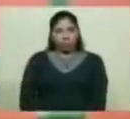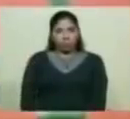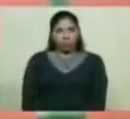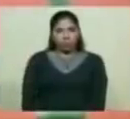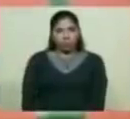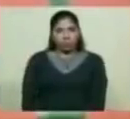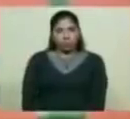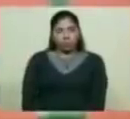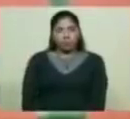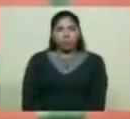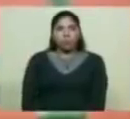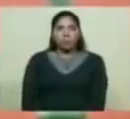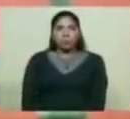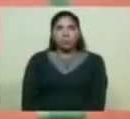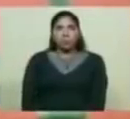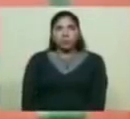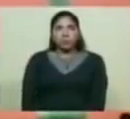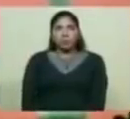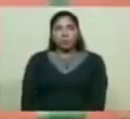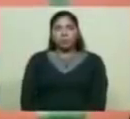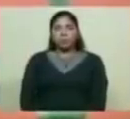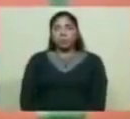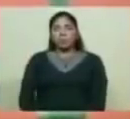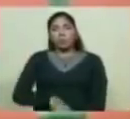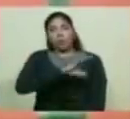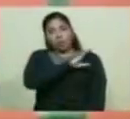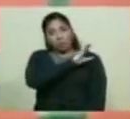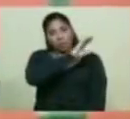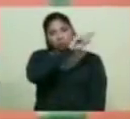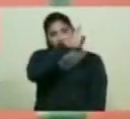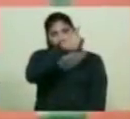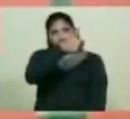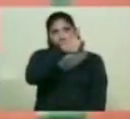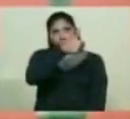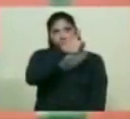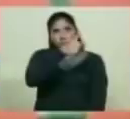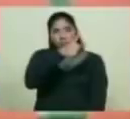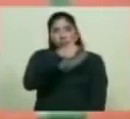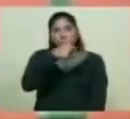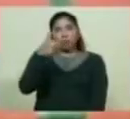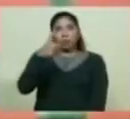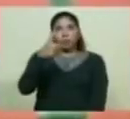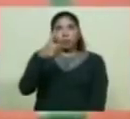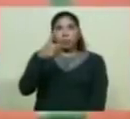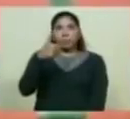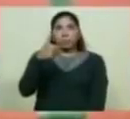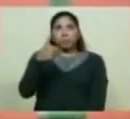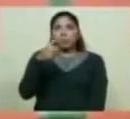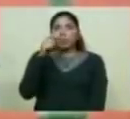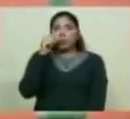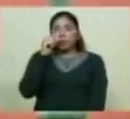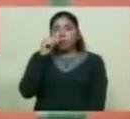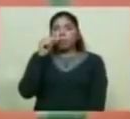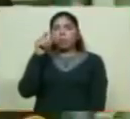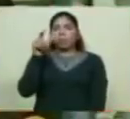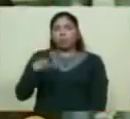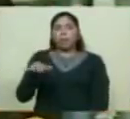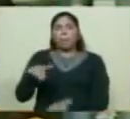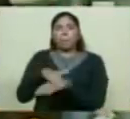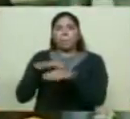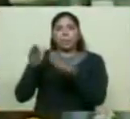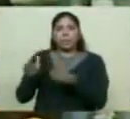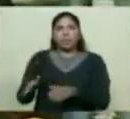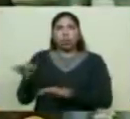al general en jefe y vicepresidente para la soberanía política ministro de defensa vladimir